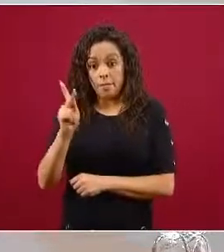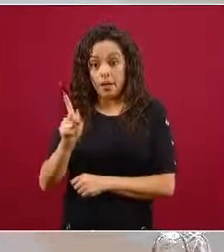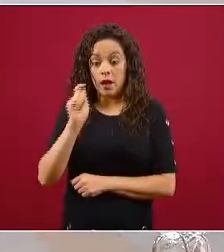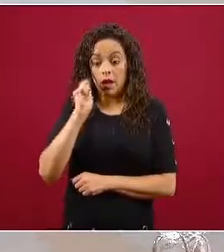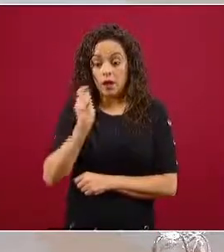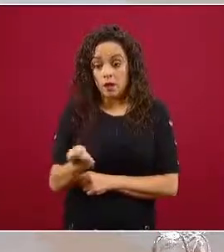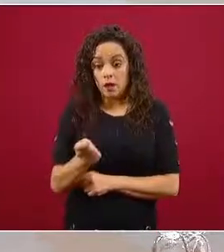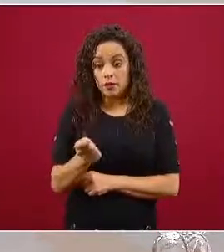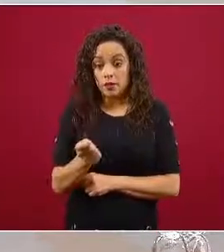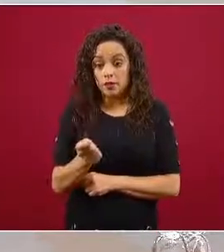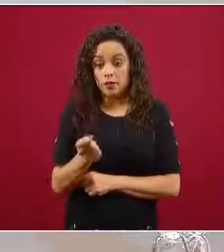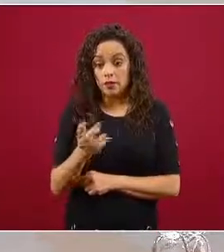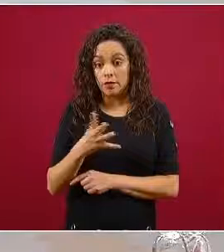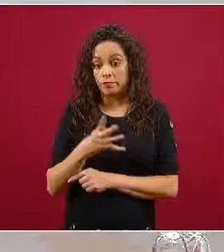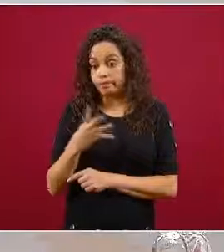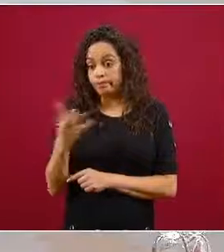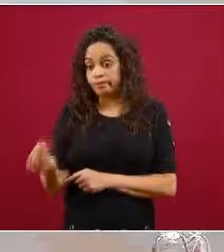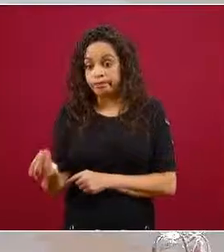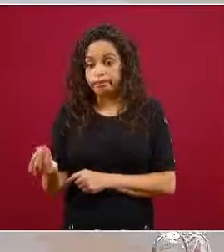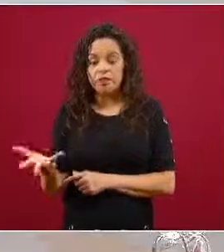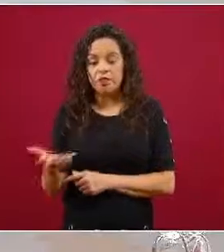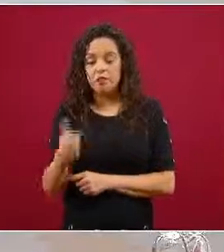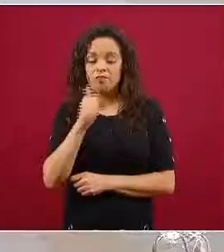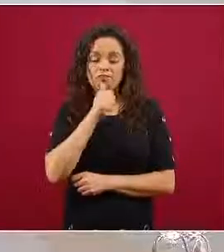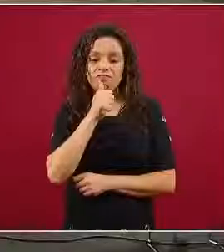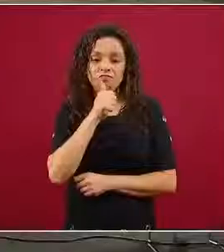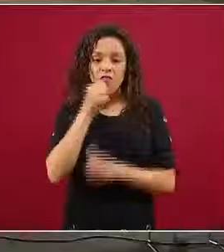vertical todavía está en estudio.